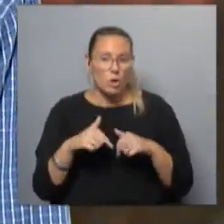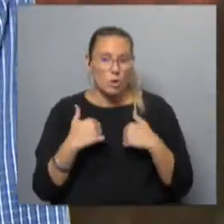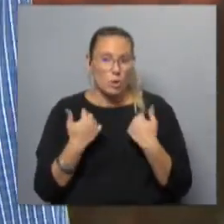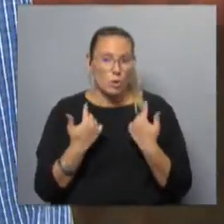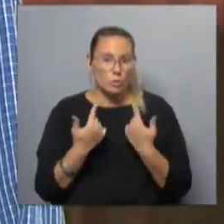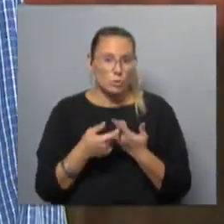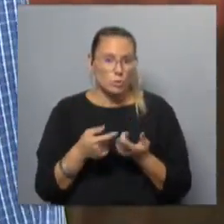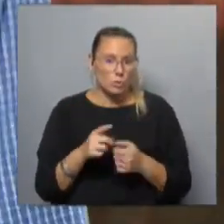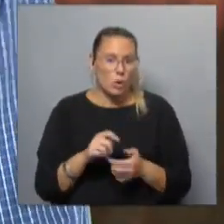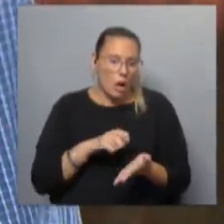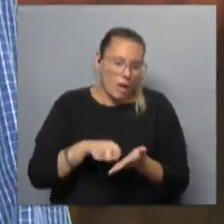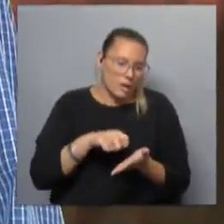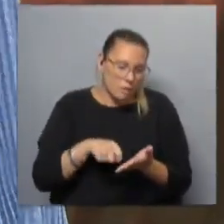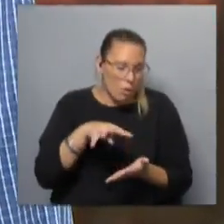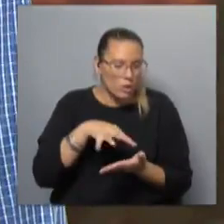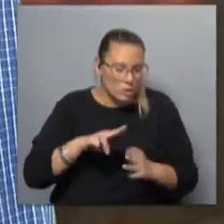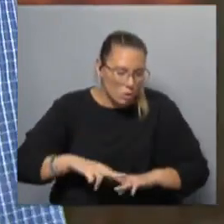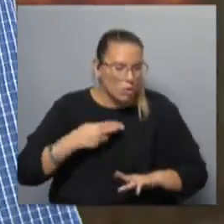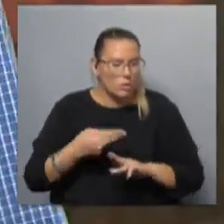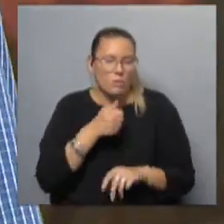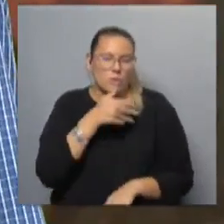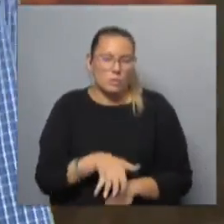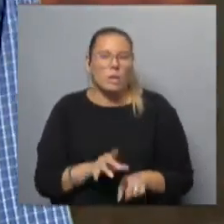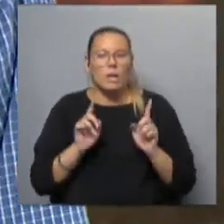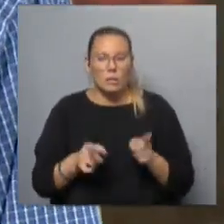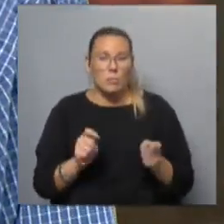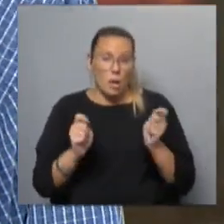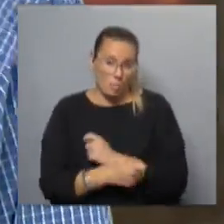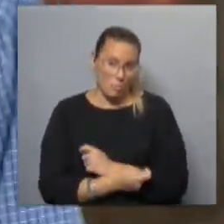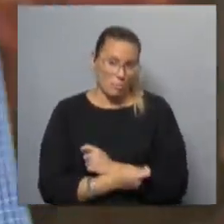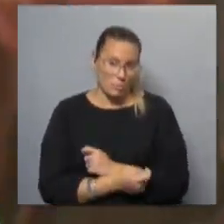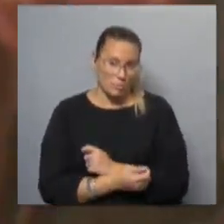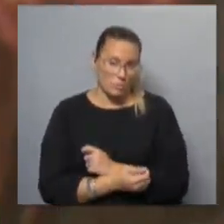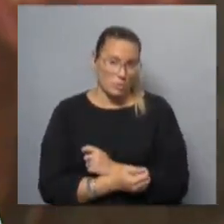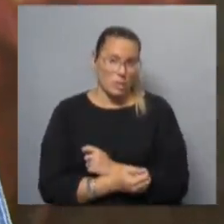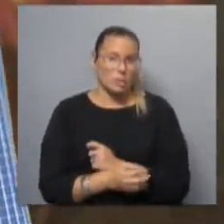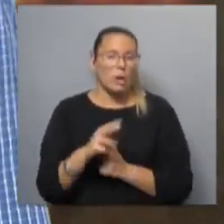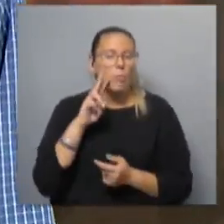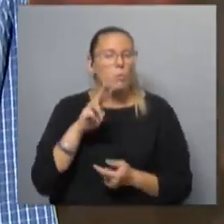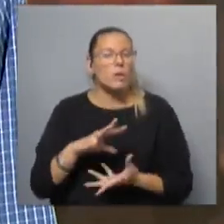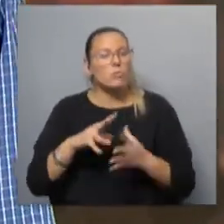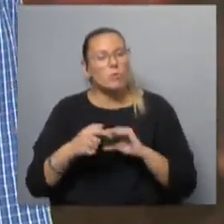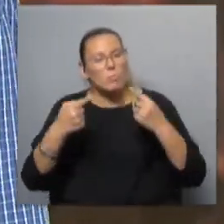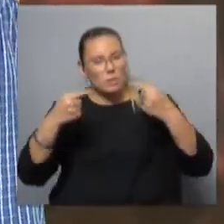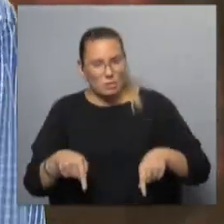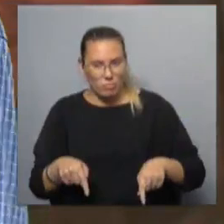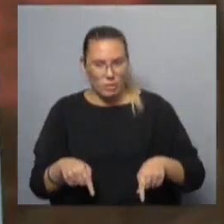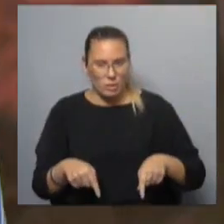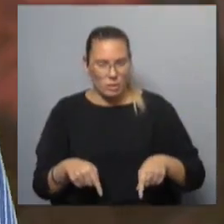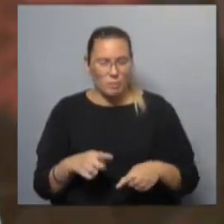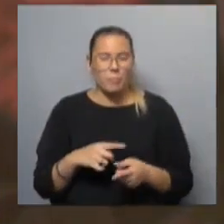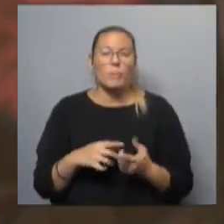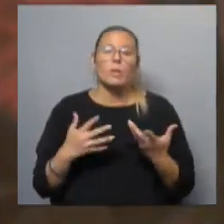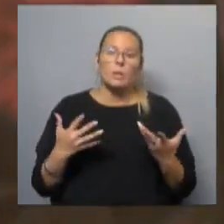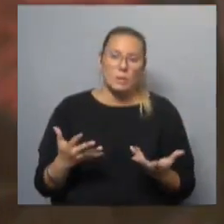estamos reescribiendo esa historia o releyendo esa historia, también la estamos cambiando. Es decir, la estamos mirando de una manera diferente. Entonces,